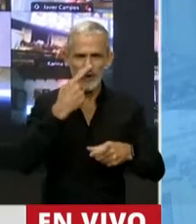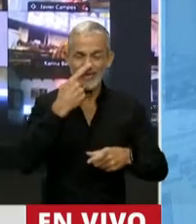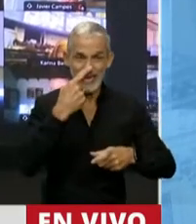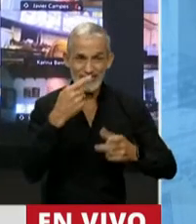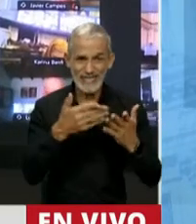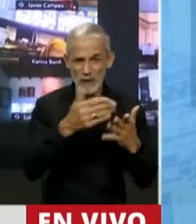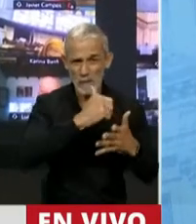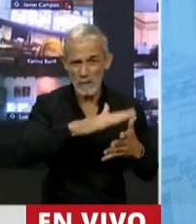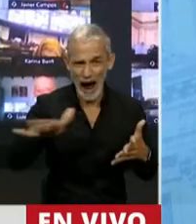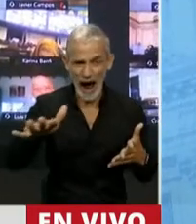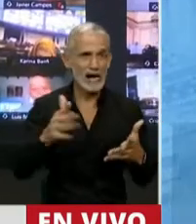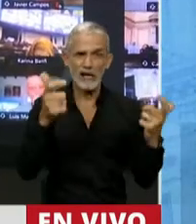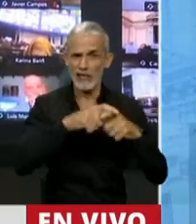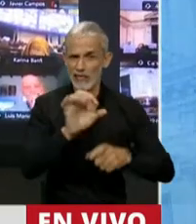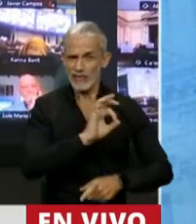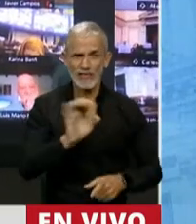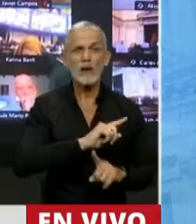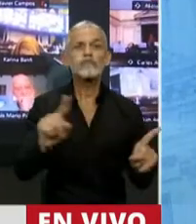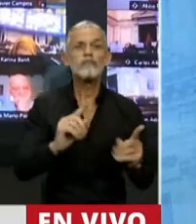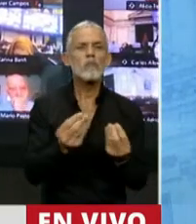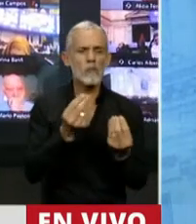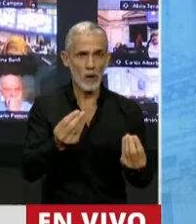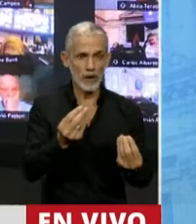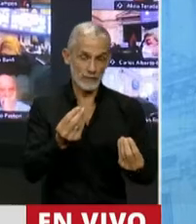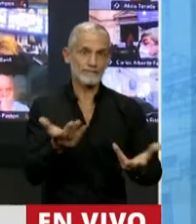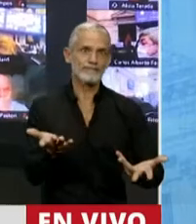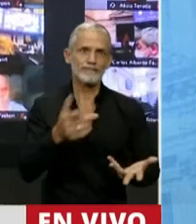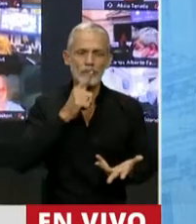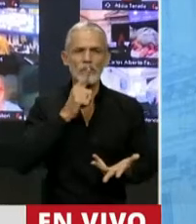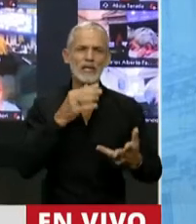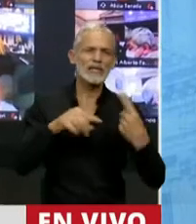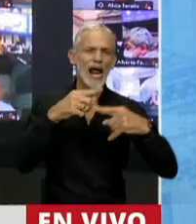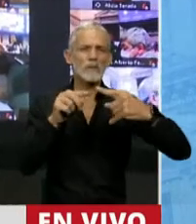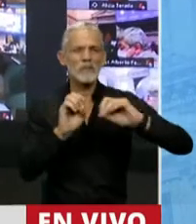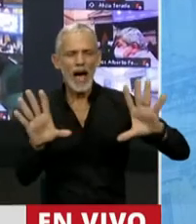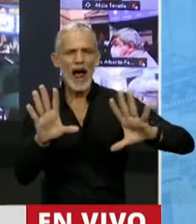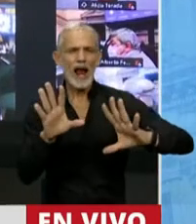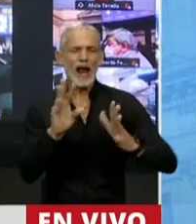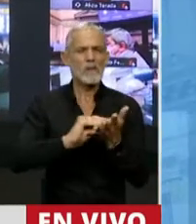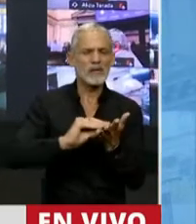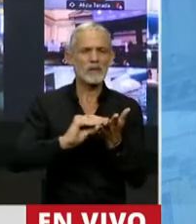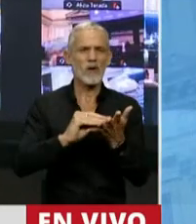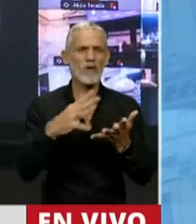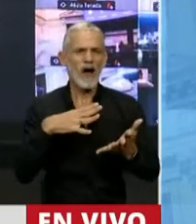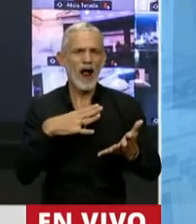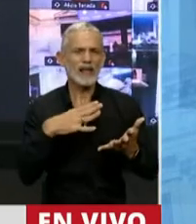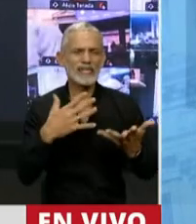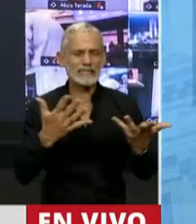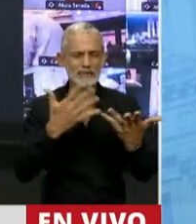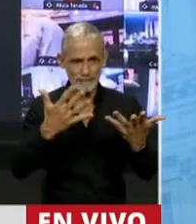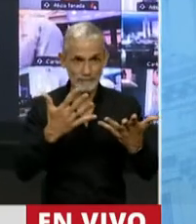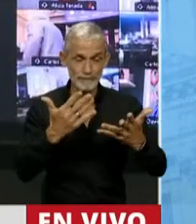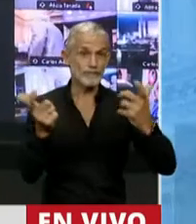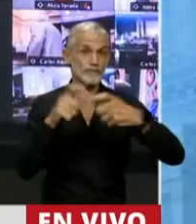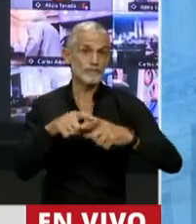no se ha podido reunir por cuestiones supuestamente burocráticas administrativas ni una sola vez la